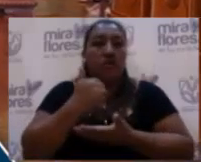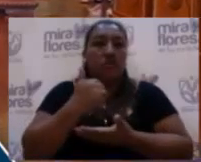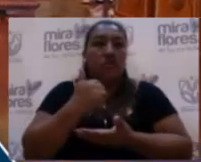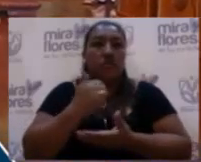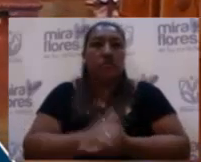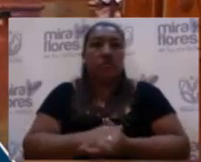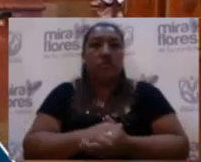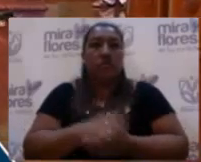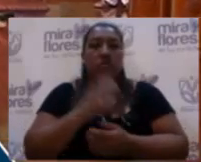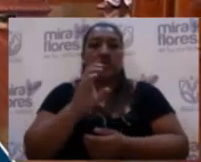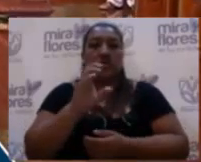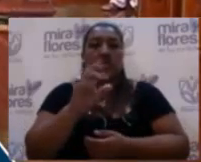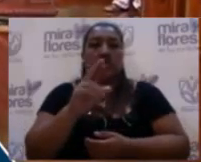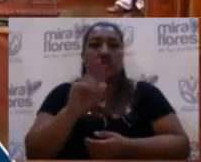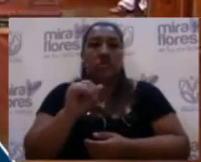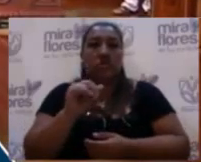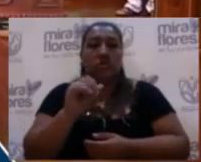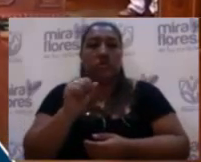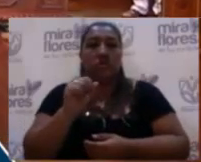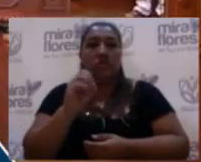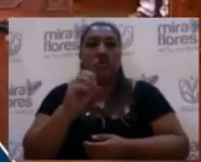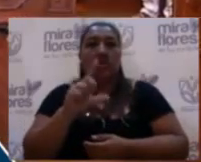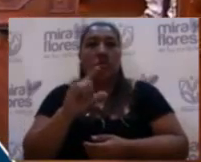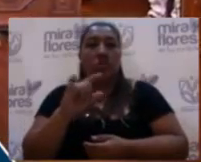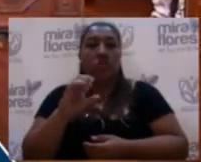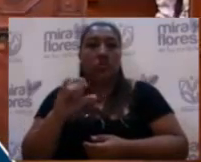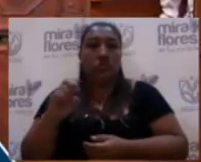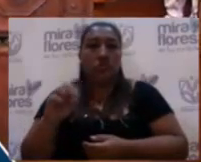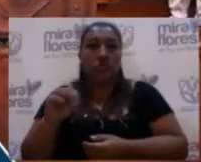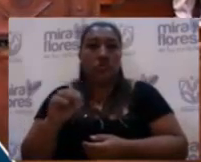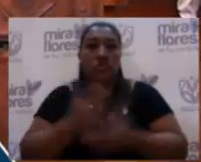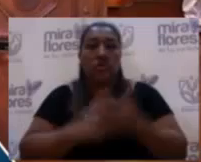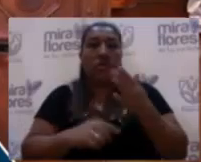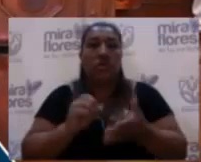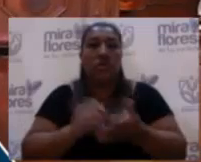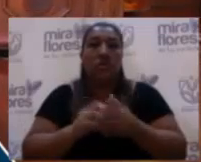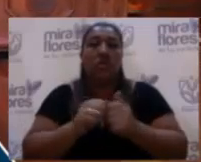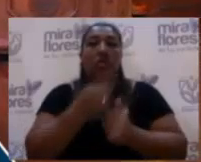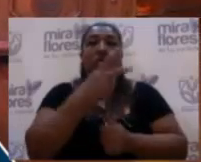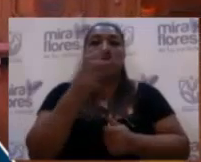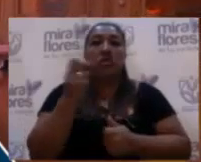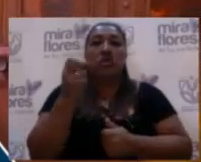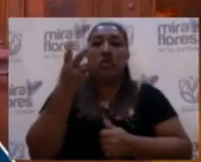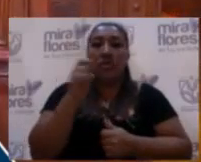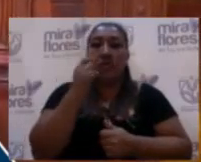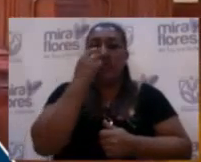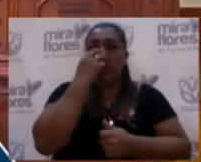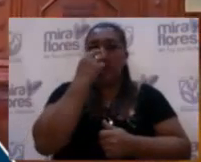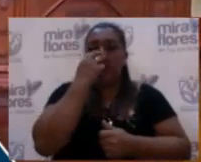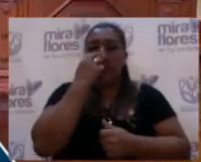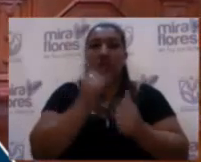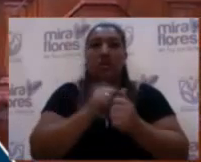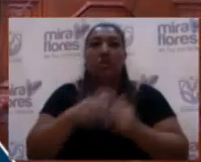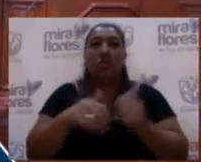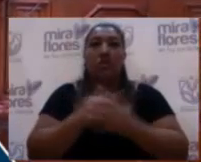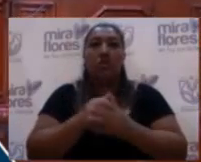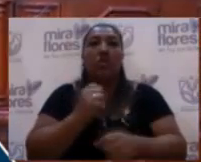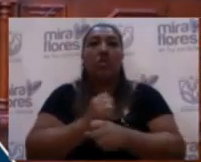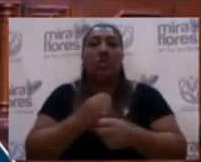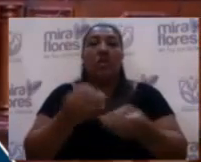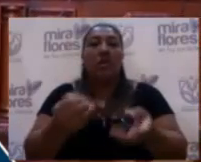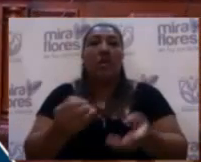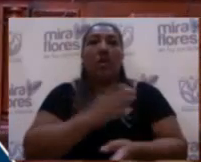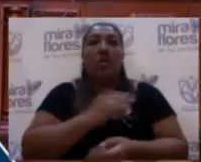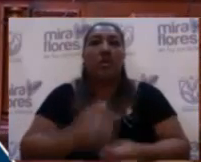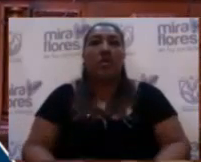Currency Solution in Industrial and Mechanical Perú, consistente en 220 bienes dados de baja calificados como